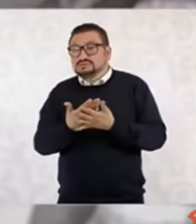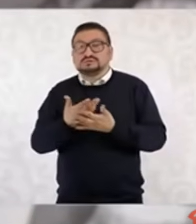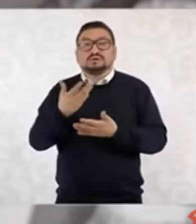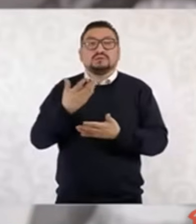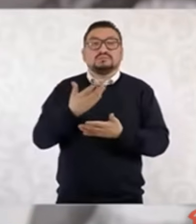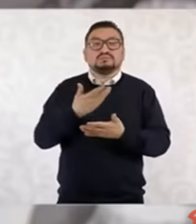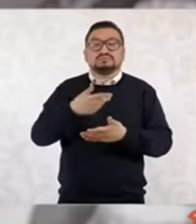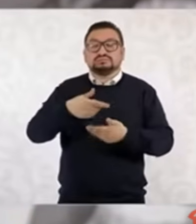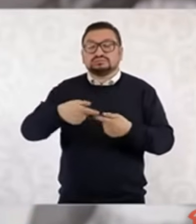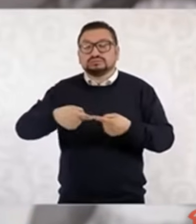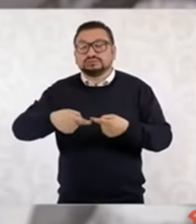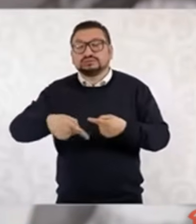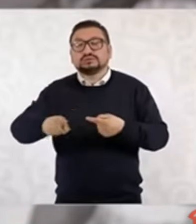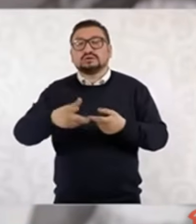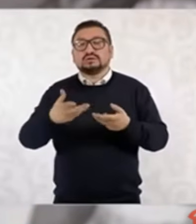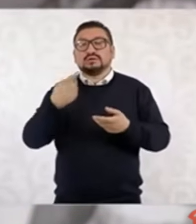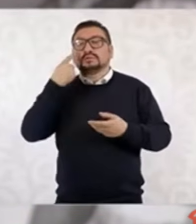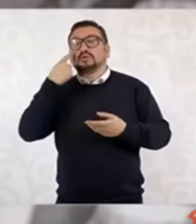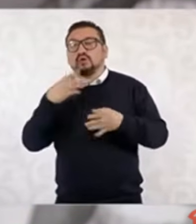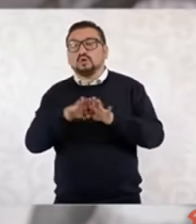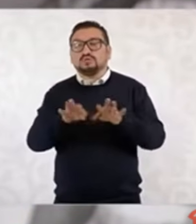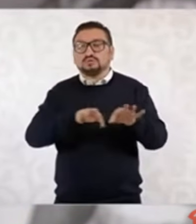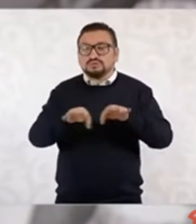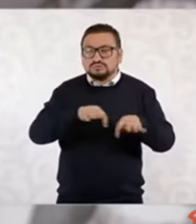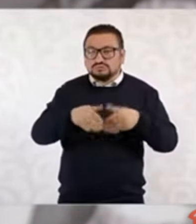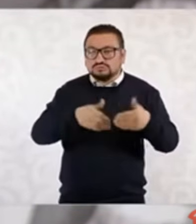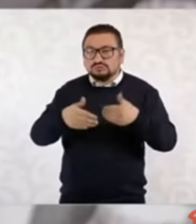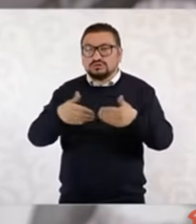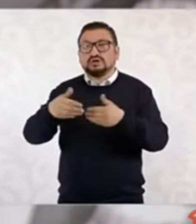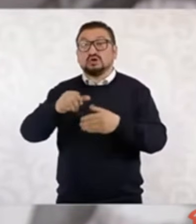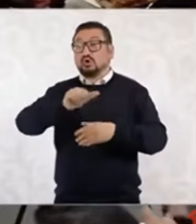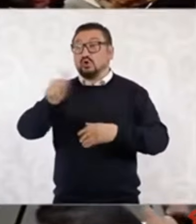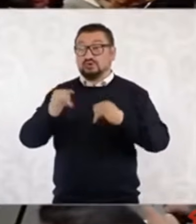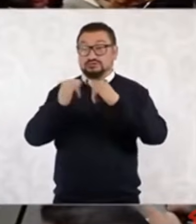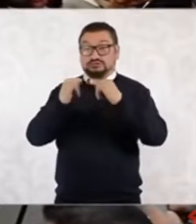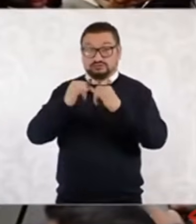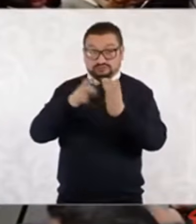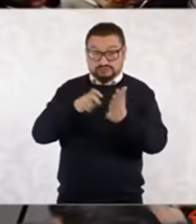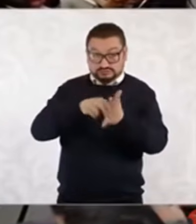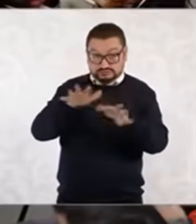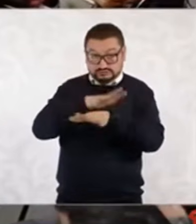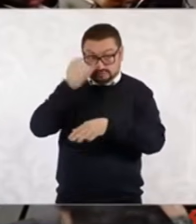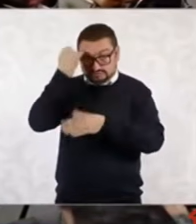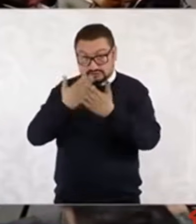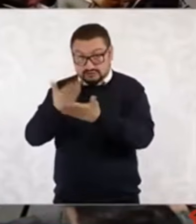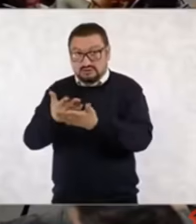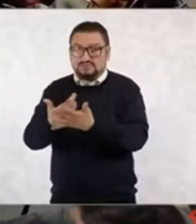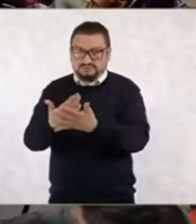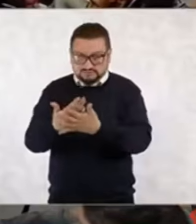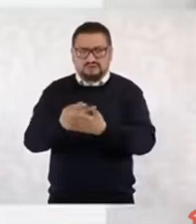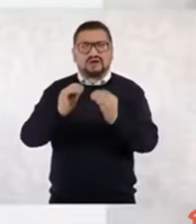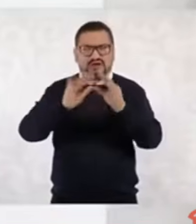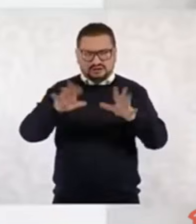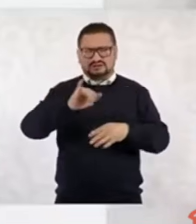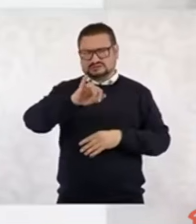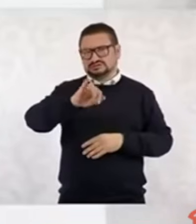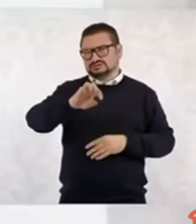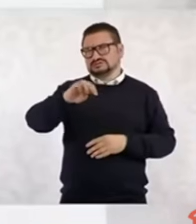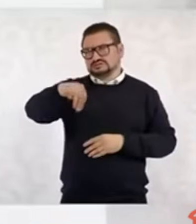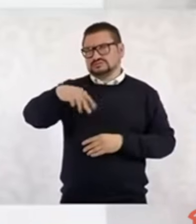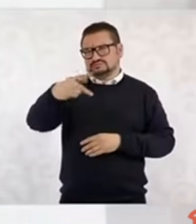seguir con reformas de otras instituciones. Estamos de acuerdo en que tienen que mejorar los ministerios